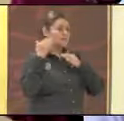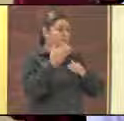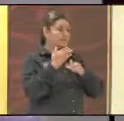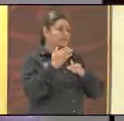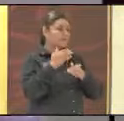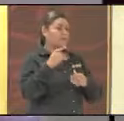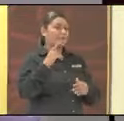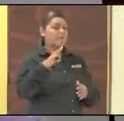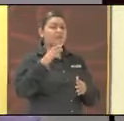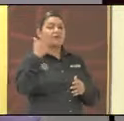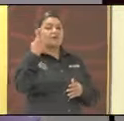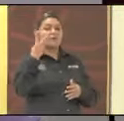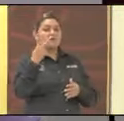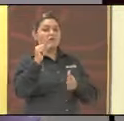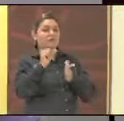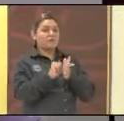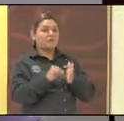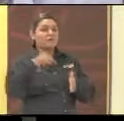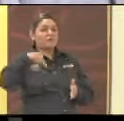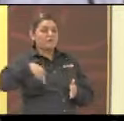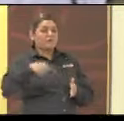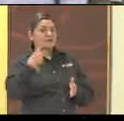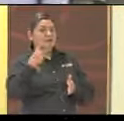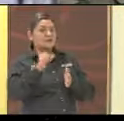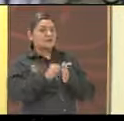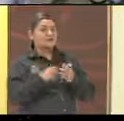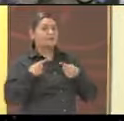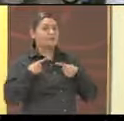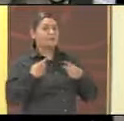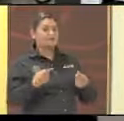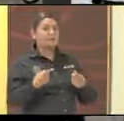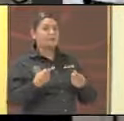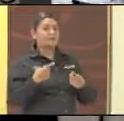por bimestre. En este bimestre se beneficiaron